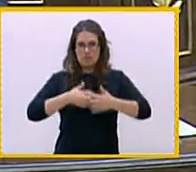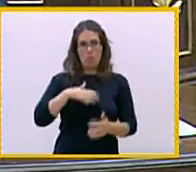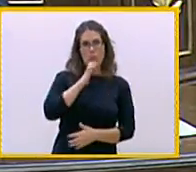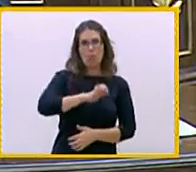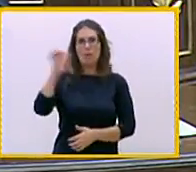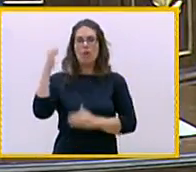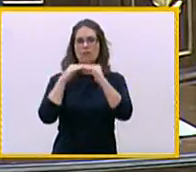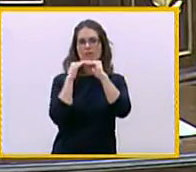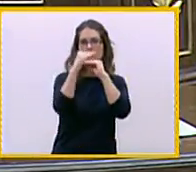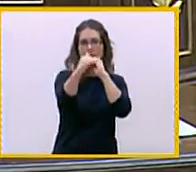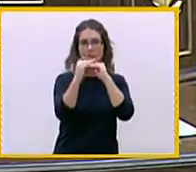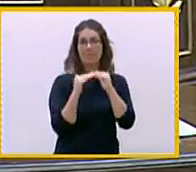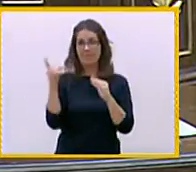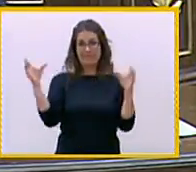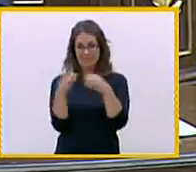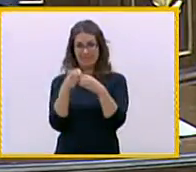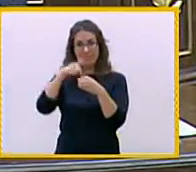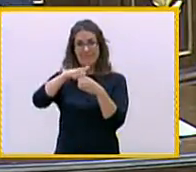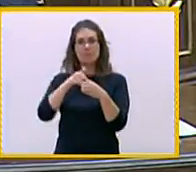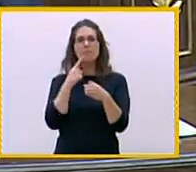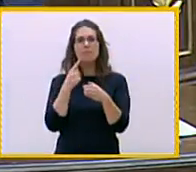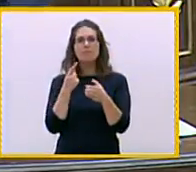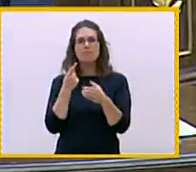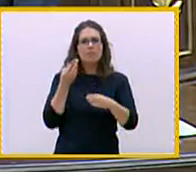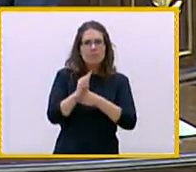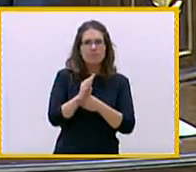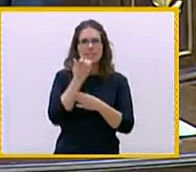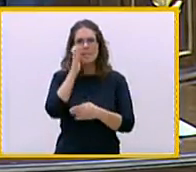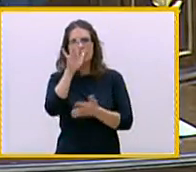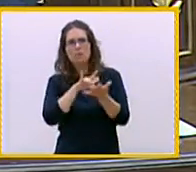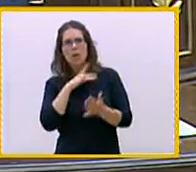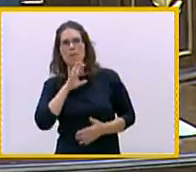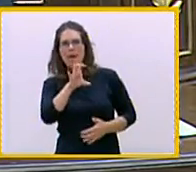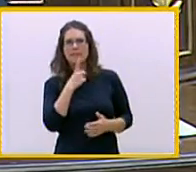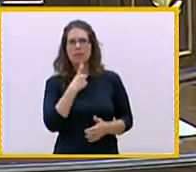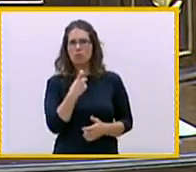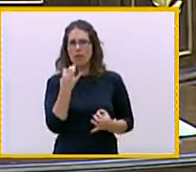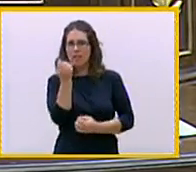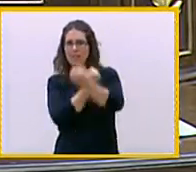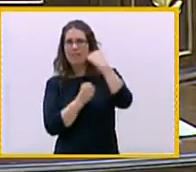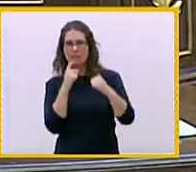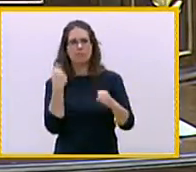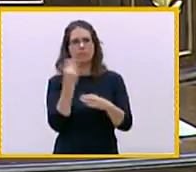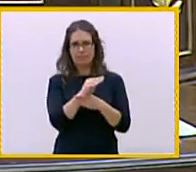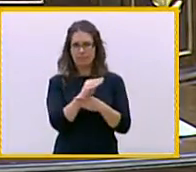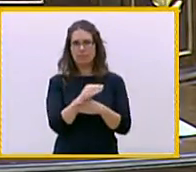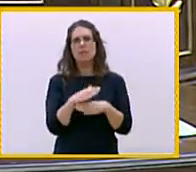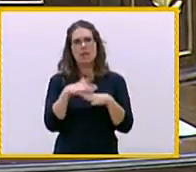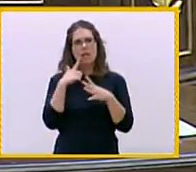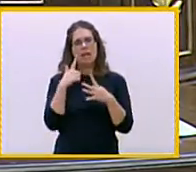prestará asistencia financiera a países con dificultades y será un elemento decisivo para el refuerzo de la estabilidad del